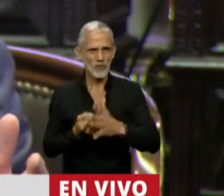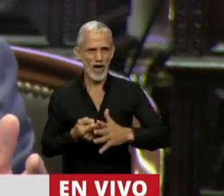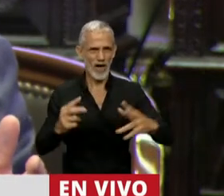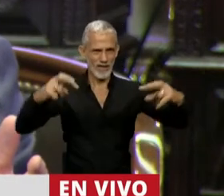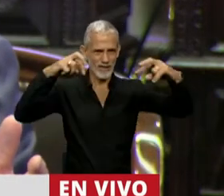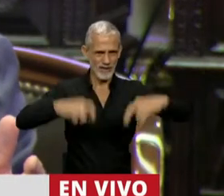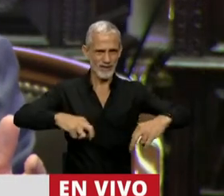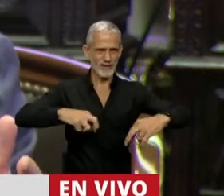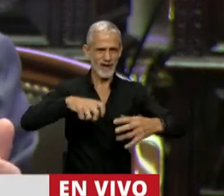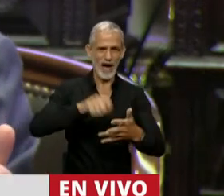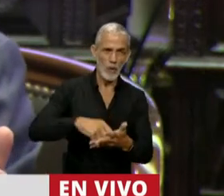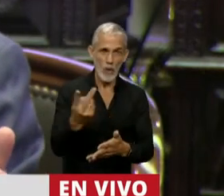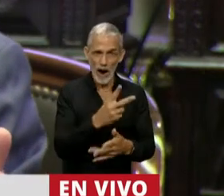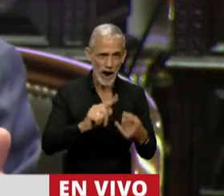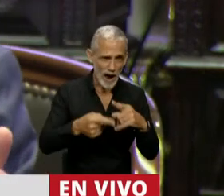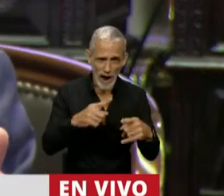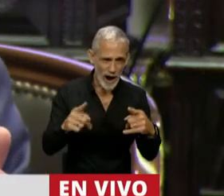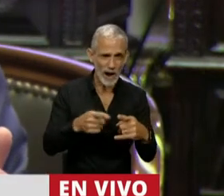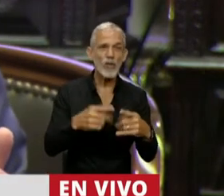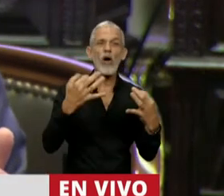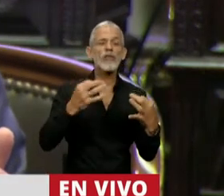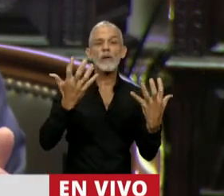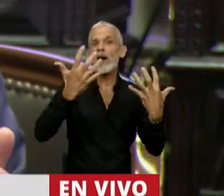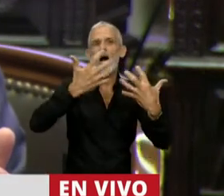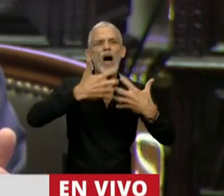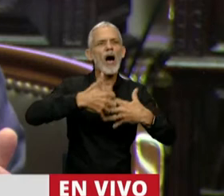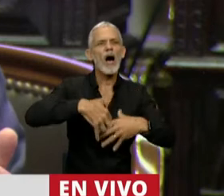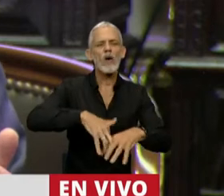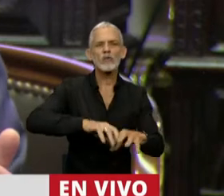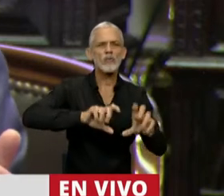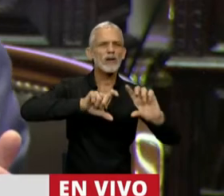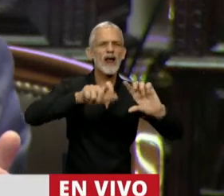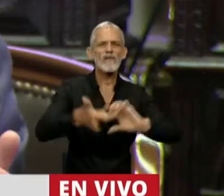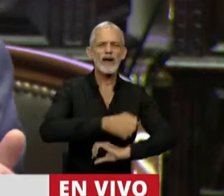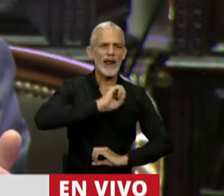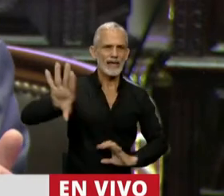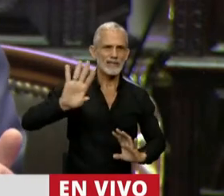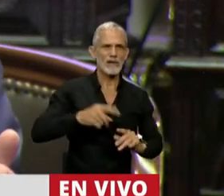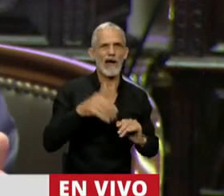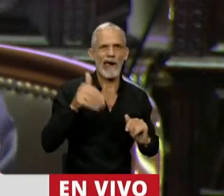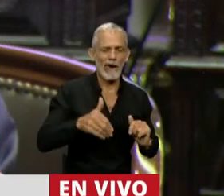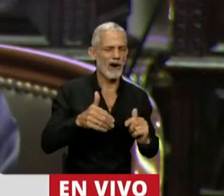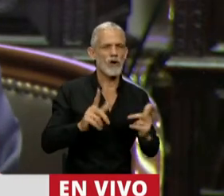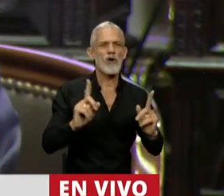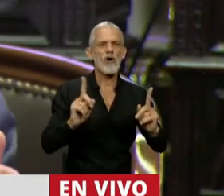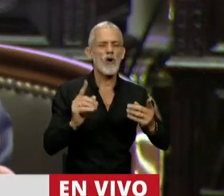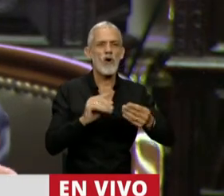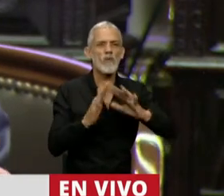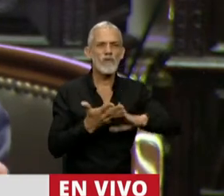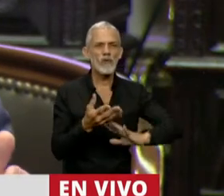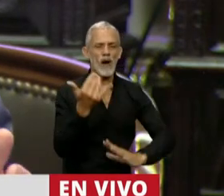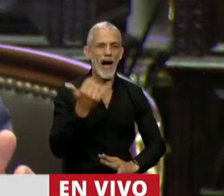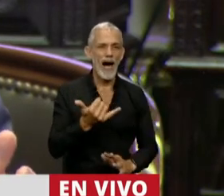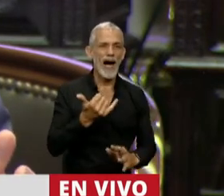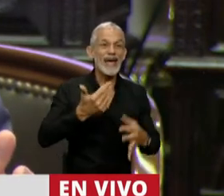involucradas. En segundo lugar, que tiene que haber automaticidad en las transferencias. Y el único modo de que haya